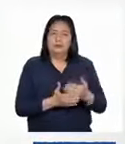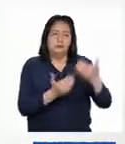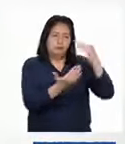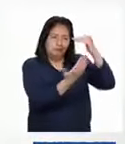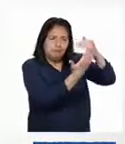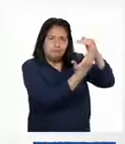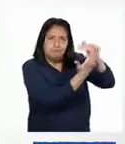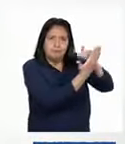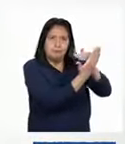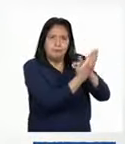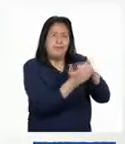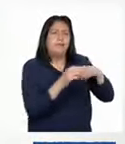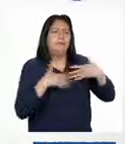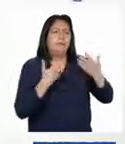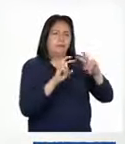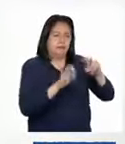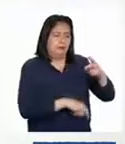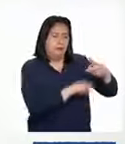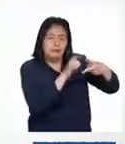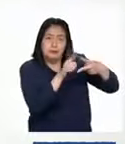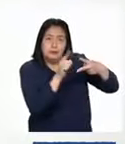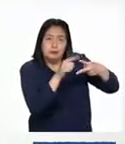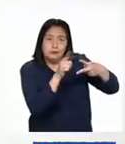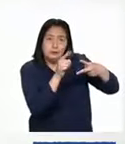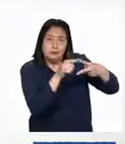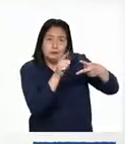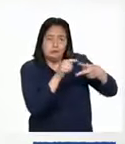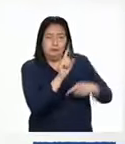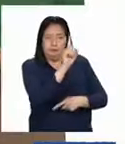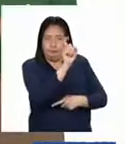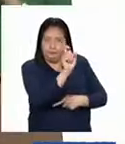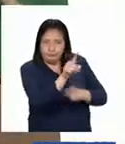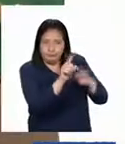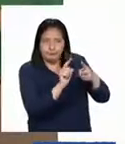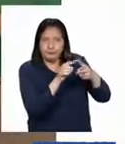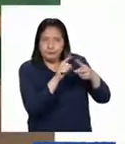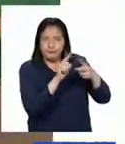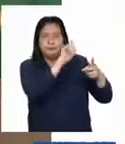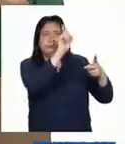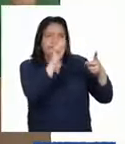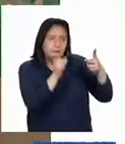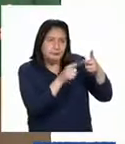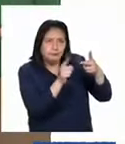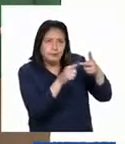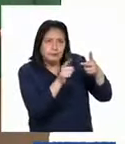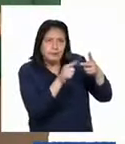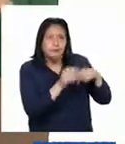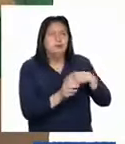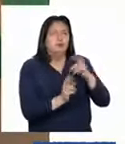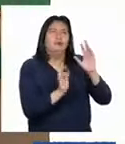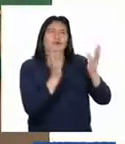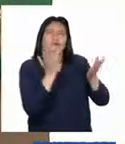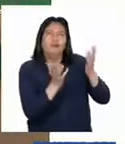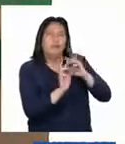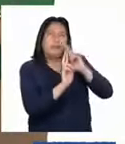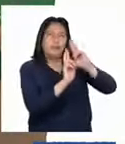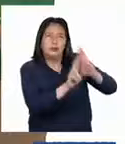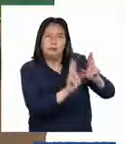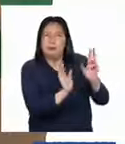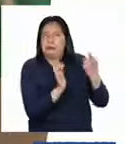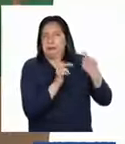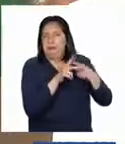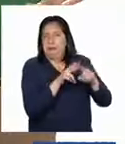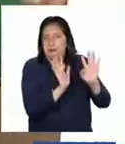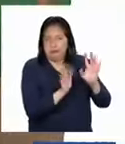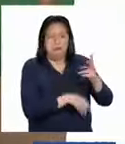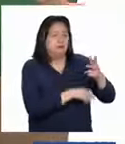para investigar. Primero, elaboraremos una pregunta. Luego, haremos una hipótesis o respuesta